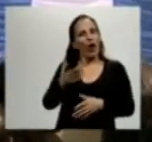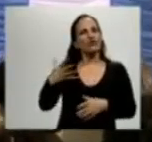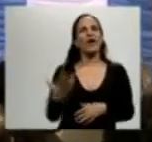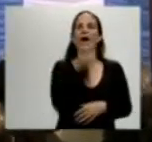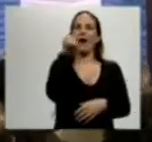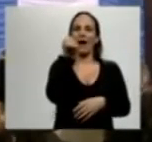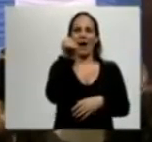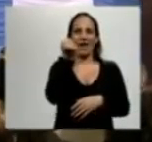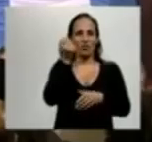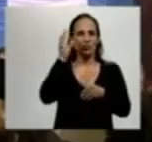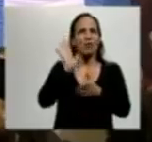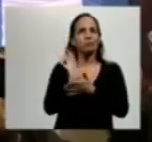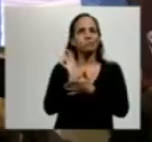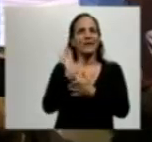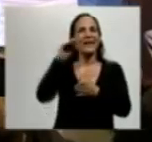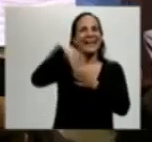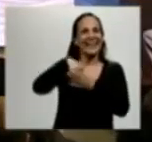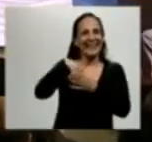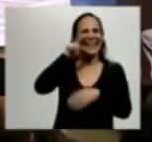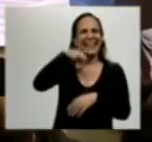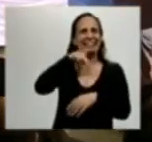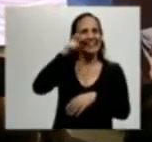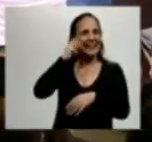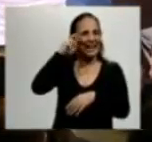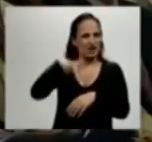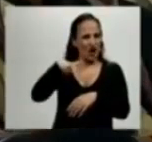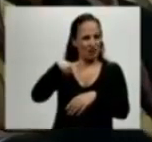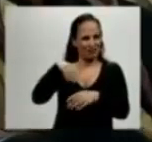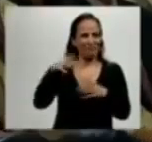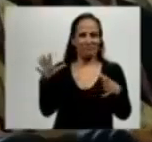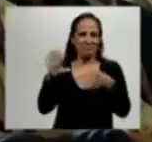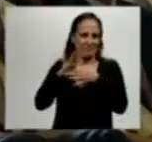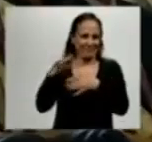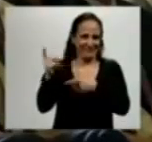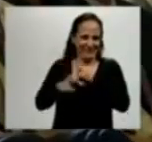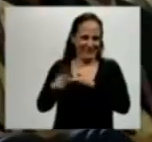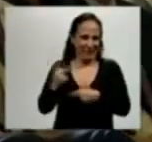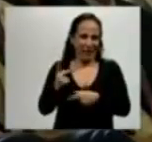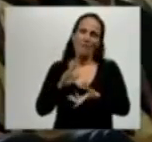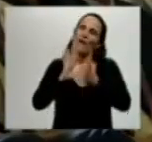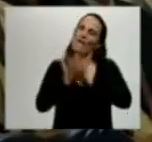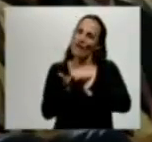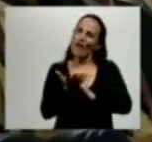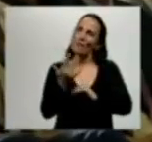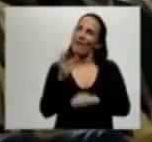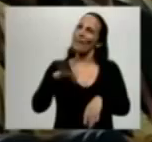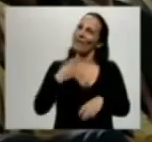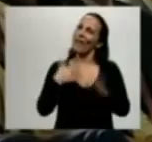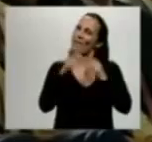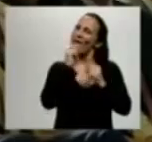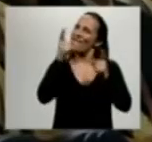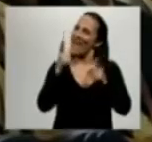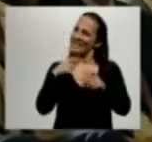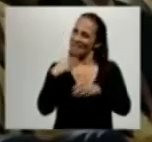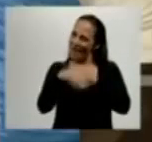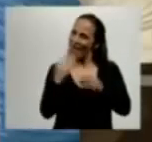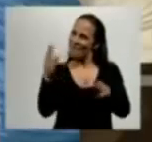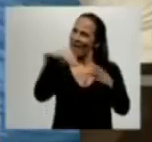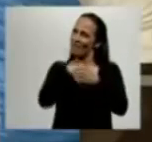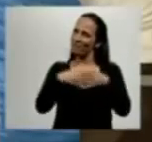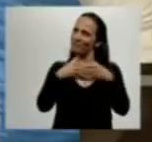de integración. O sea, una vez más, facilitándole la vida a la gente y a la integración familiar, que esto es lo